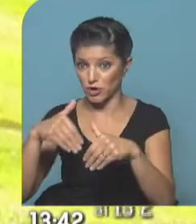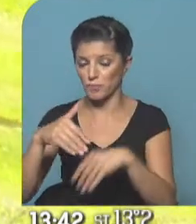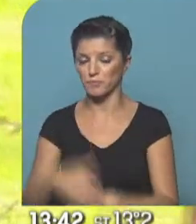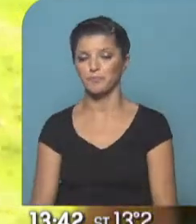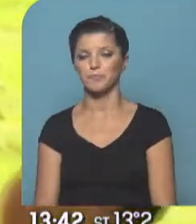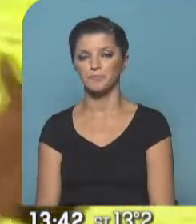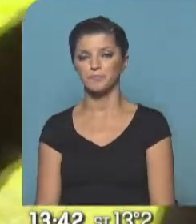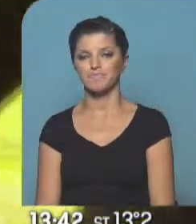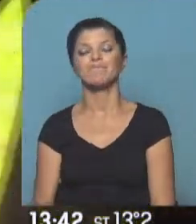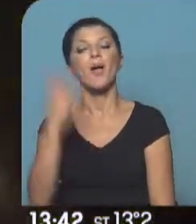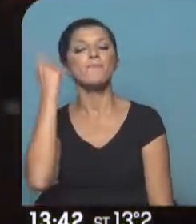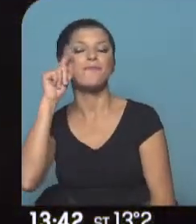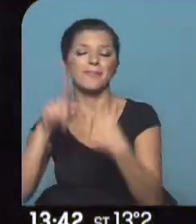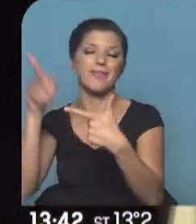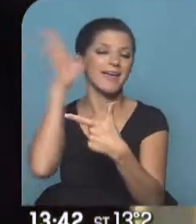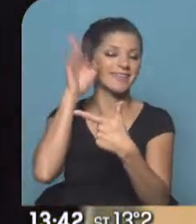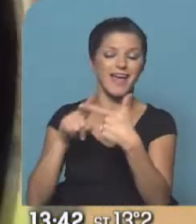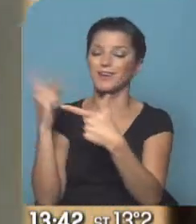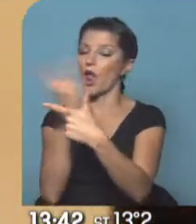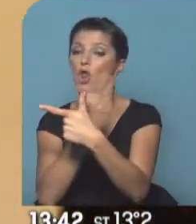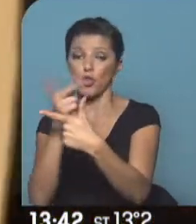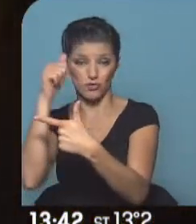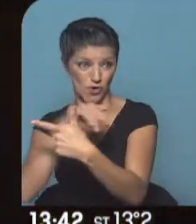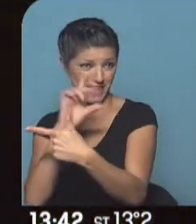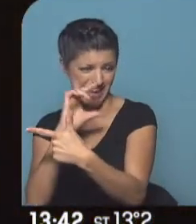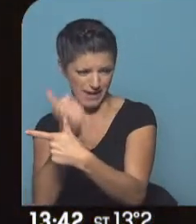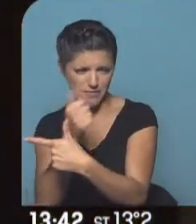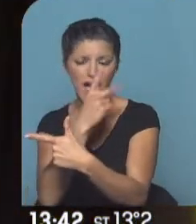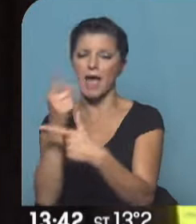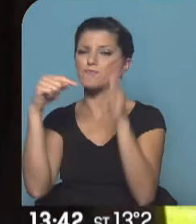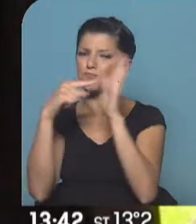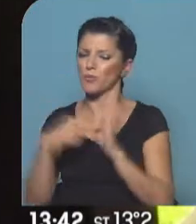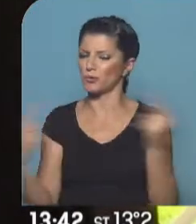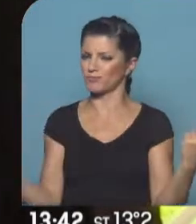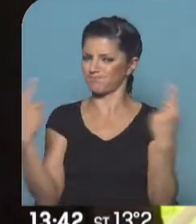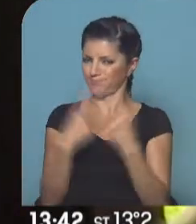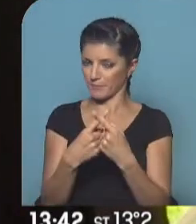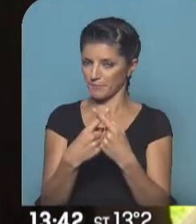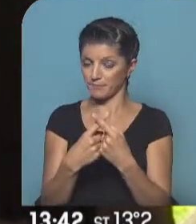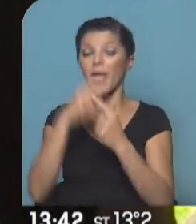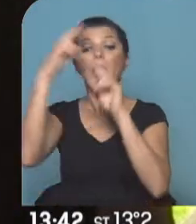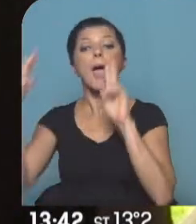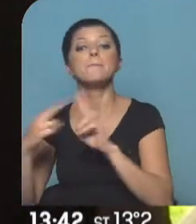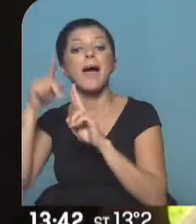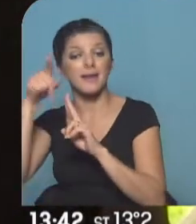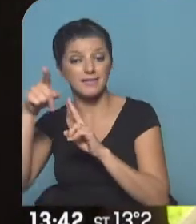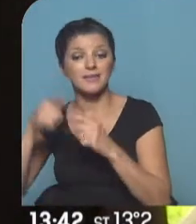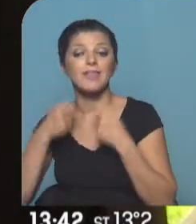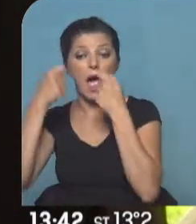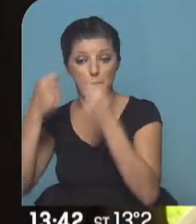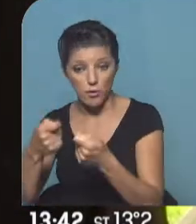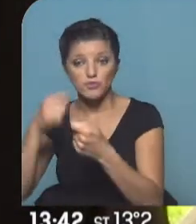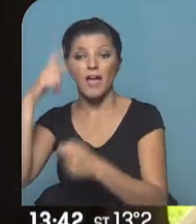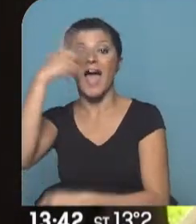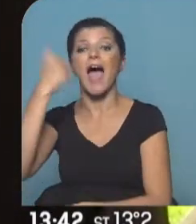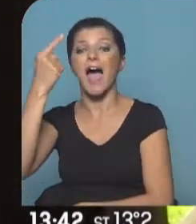Pero Francia e Italia tienen en Libia agendas contrapuestas. París respalda a Haftar, en